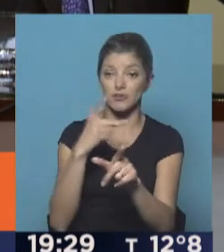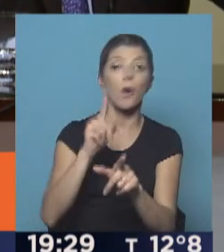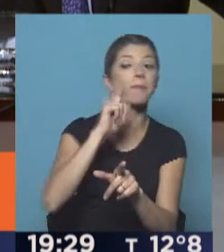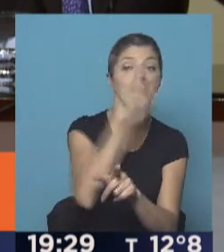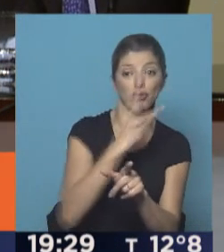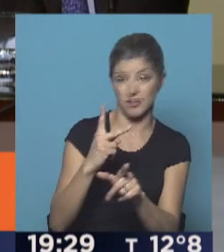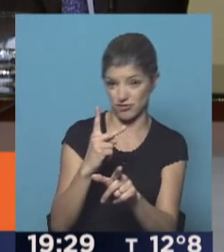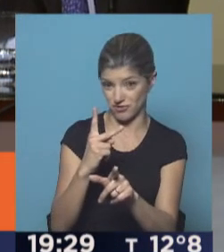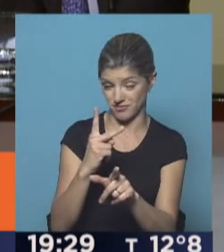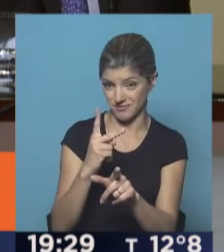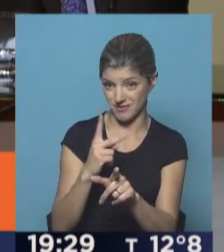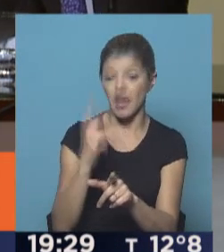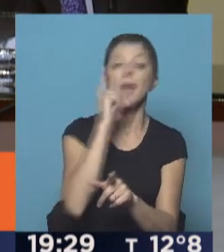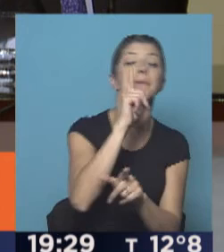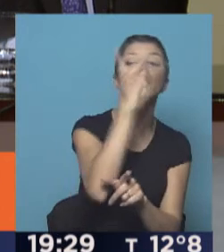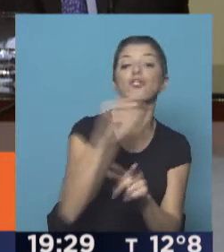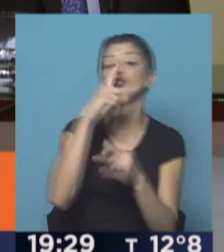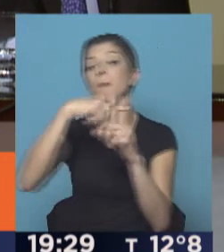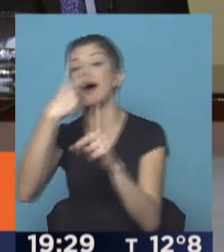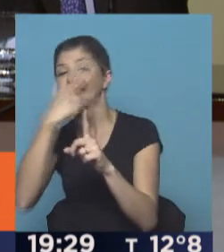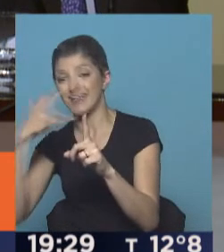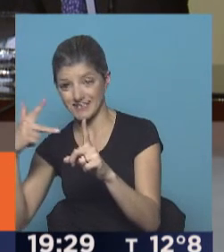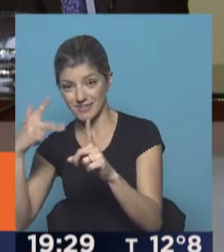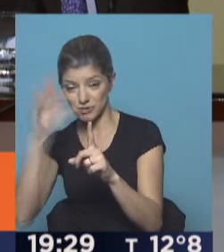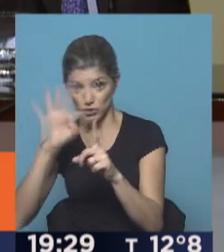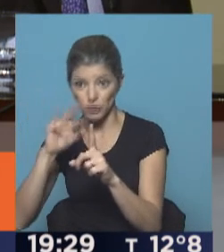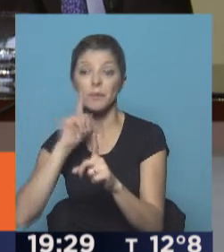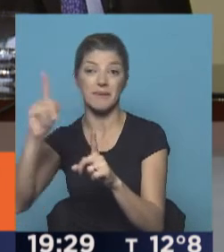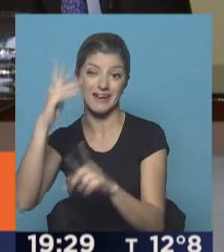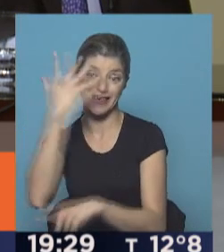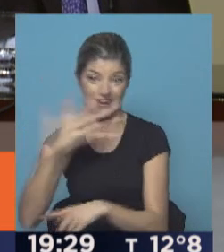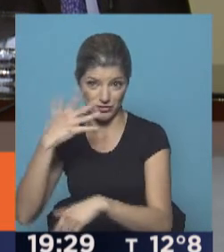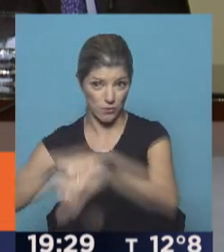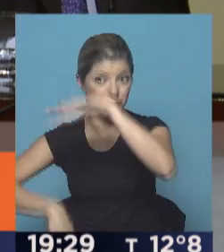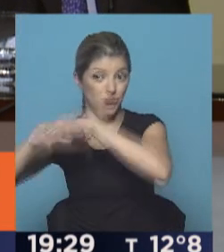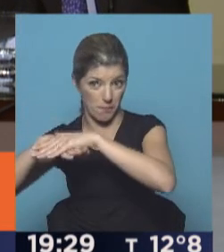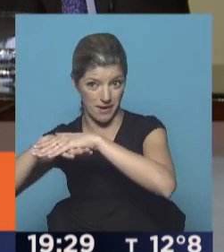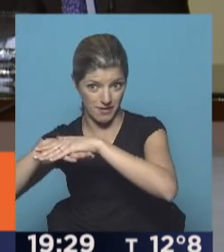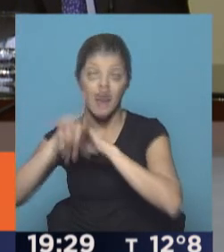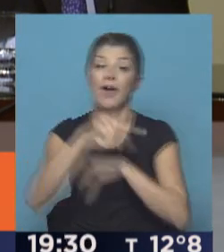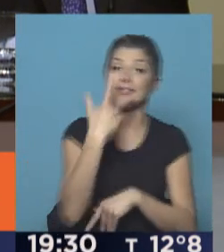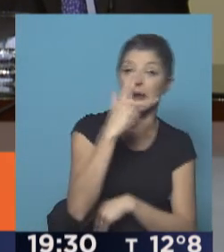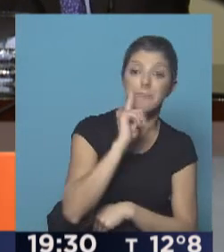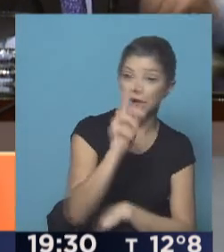1.200. 1.200 más 300 es 1.500. Ese va a ser el tope. En vez de 3.000 va a pagar 1.500.